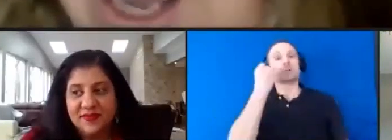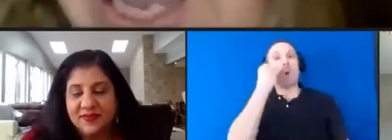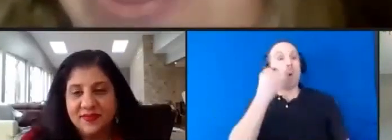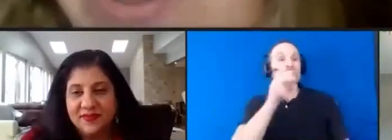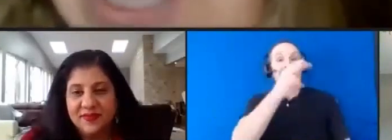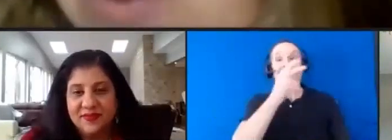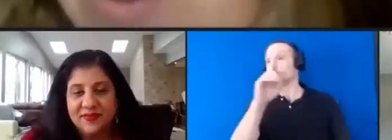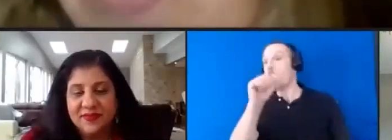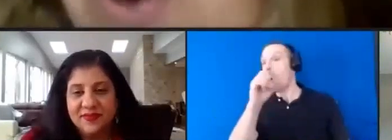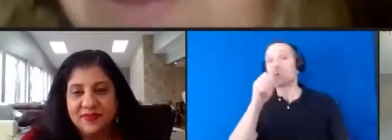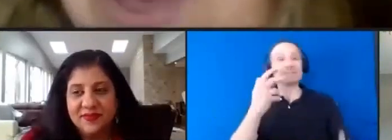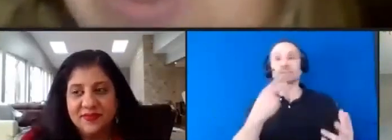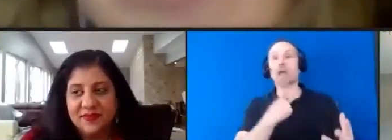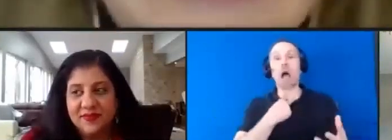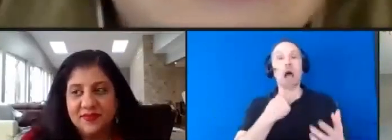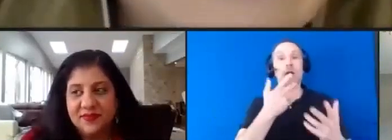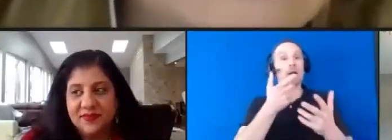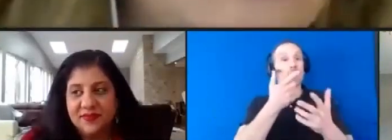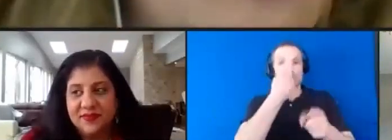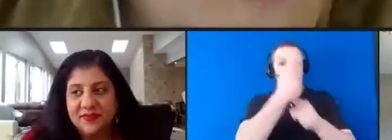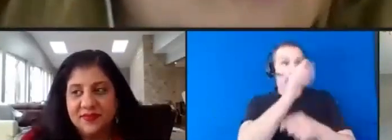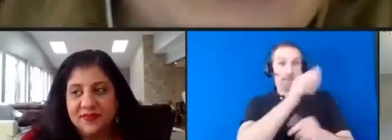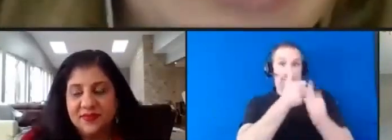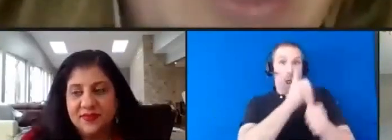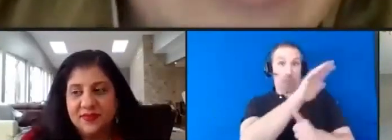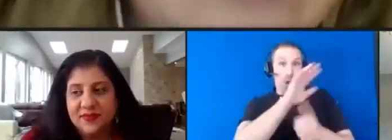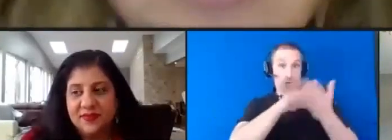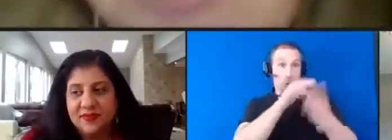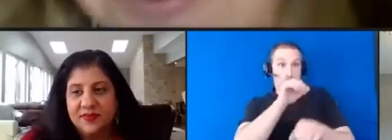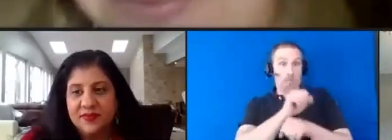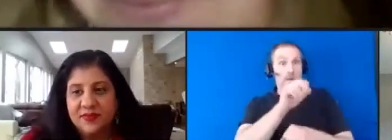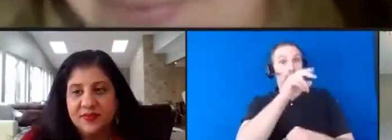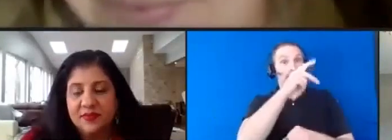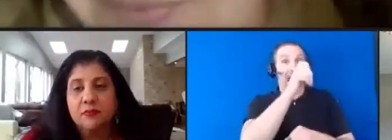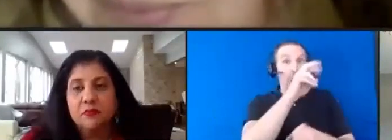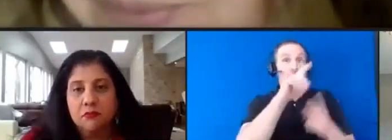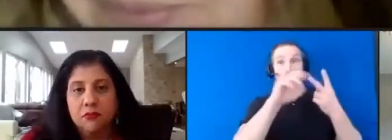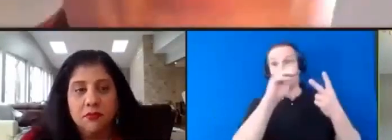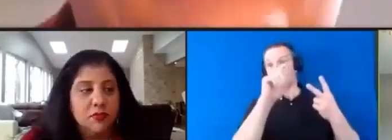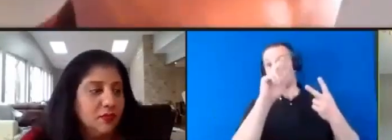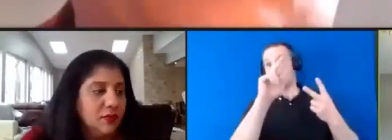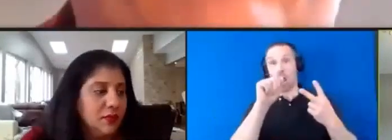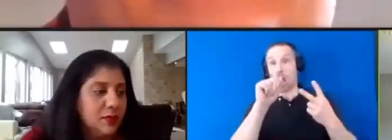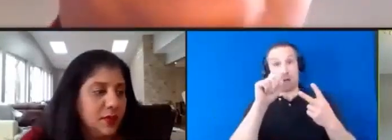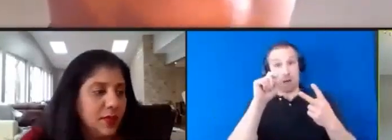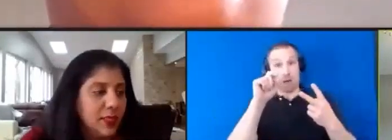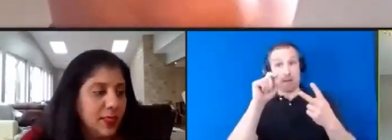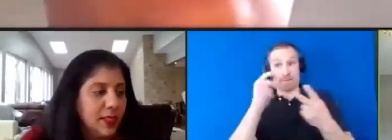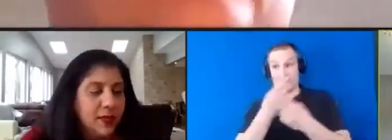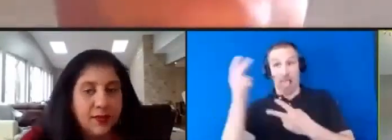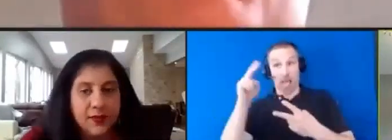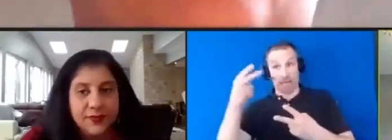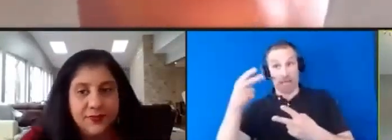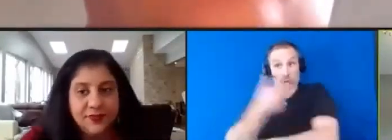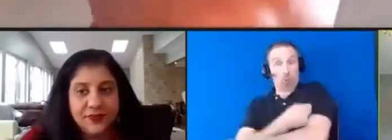porque es lo que está disponible a mi esposa que es este enfermera practicante también lo haría lo haría